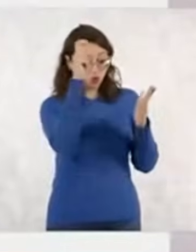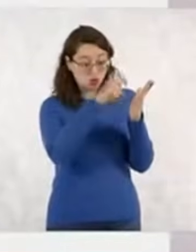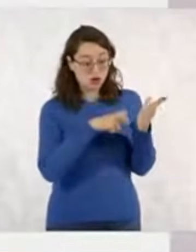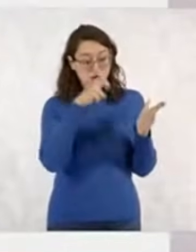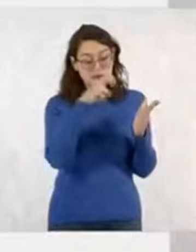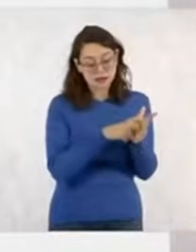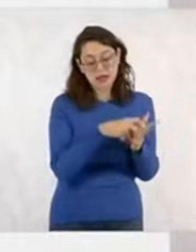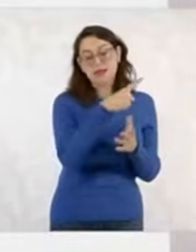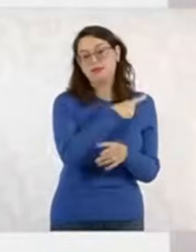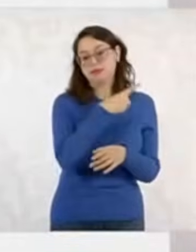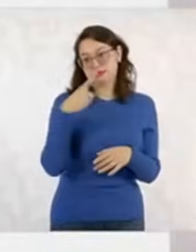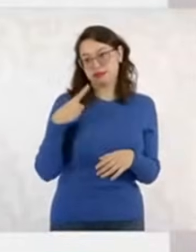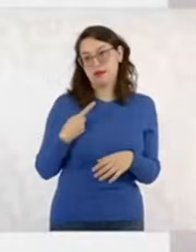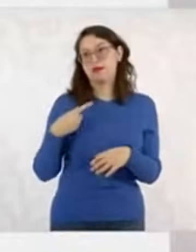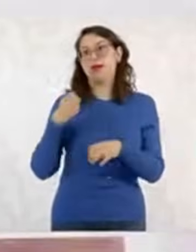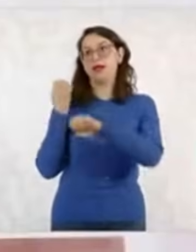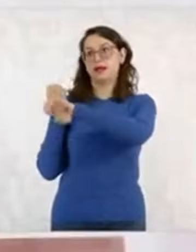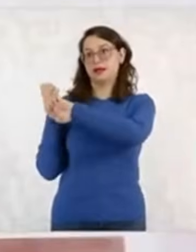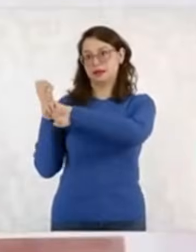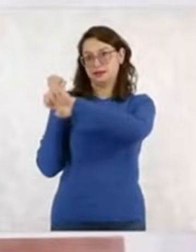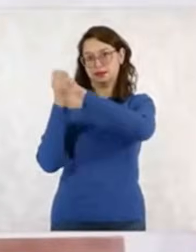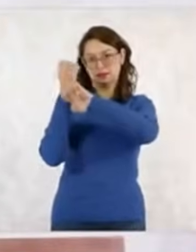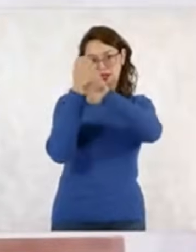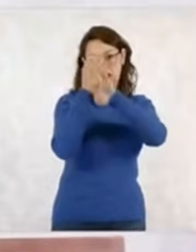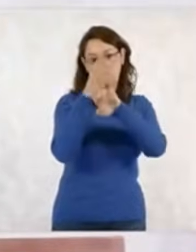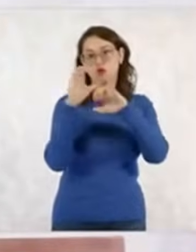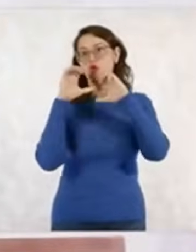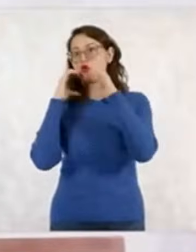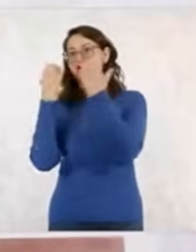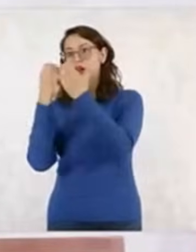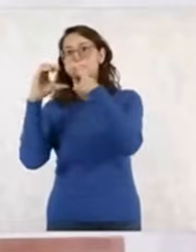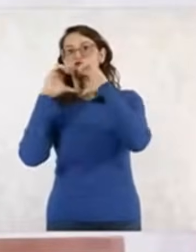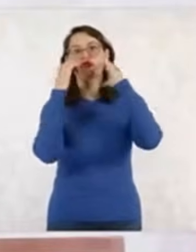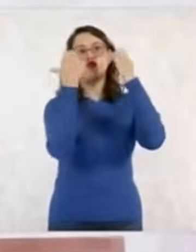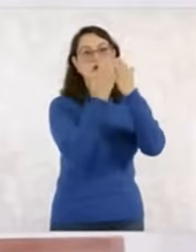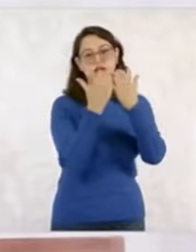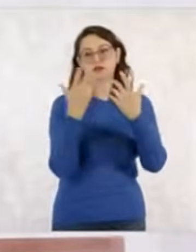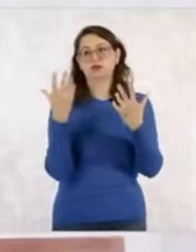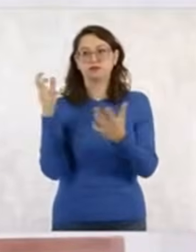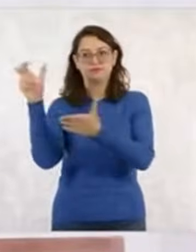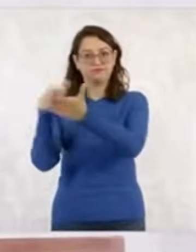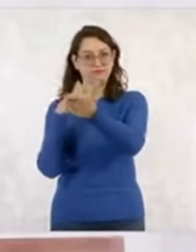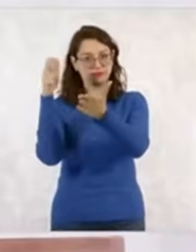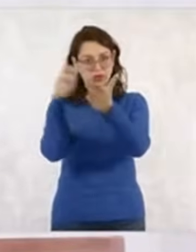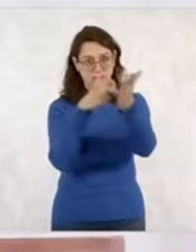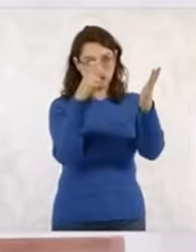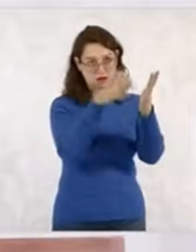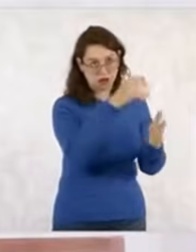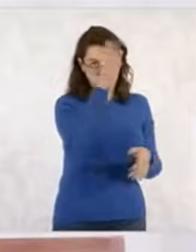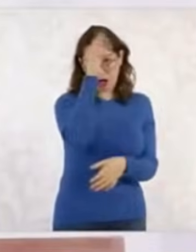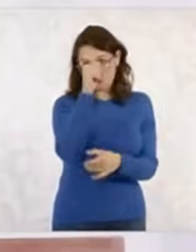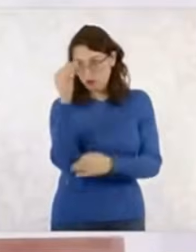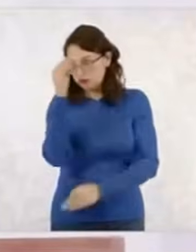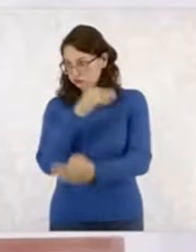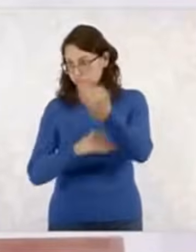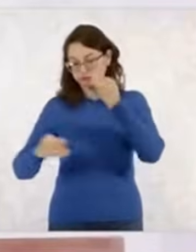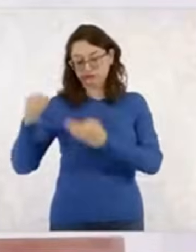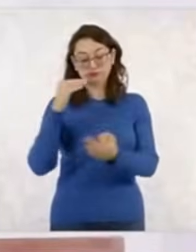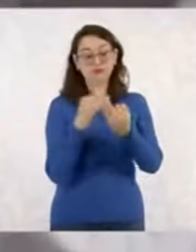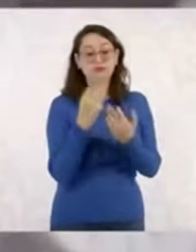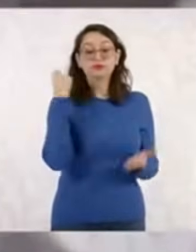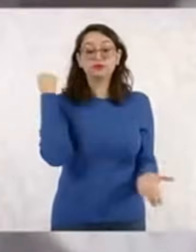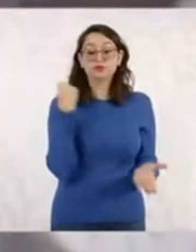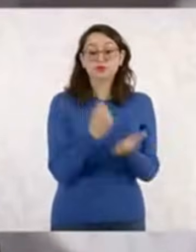las entidades federativas, contemplando con ello su entrada a vigor en el mismo año. Como ya se ha mencionado en diversas ocasiones, que